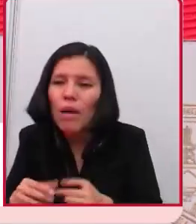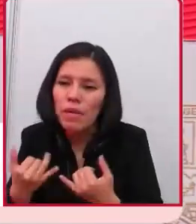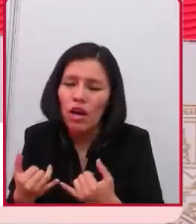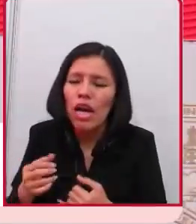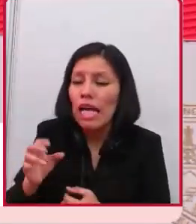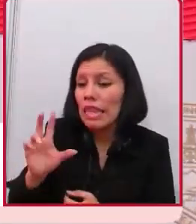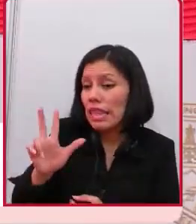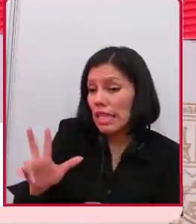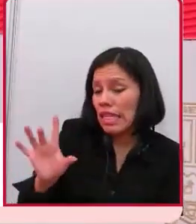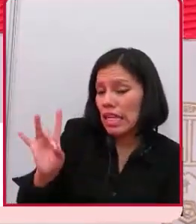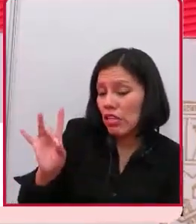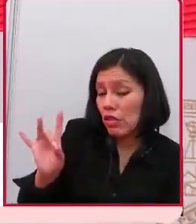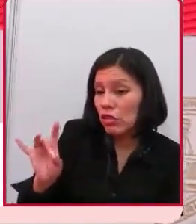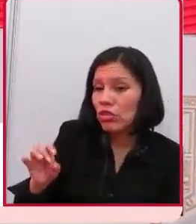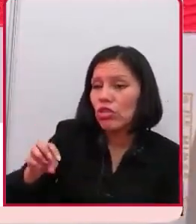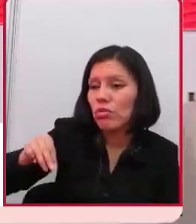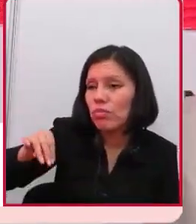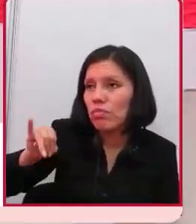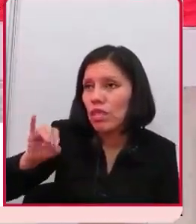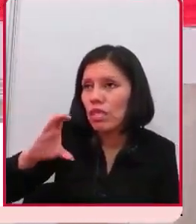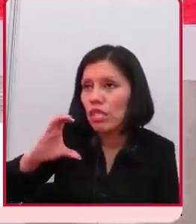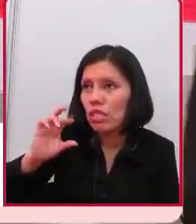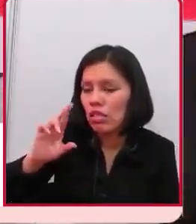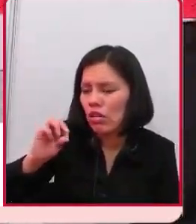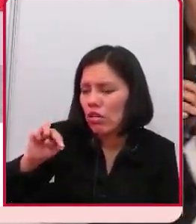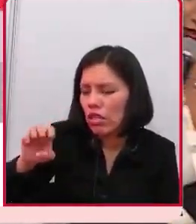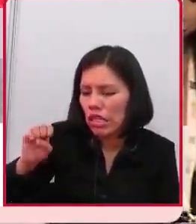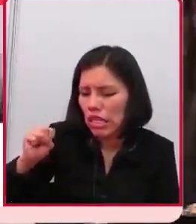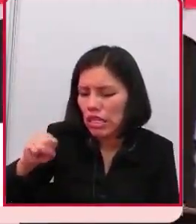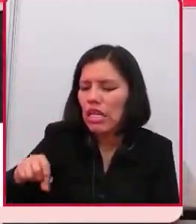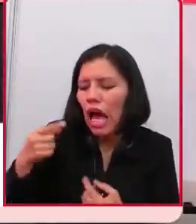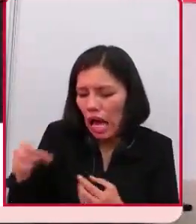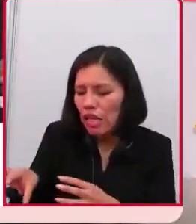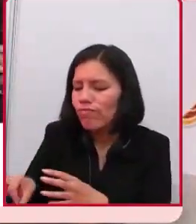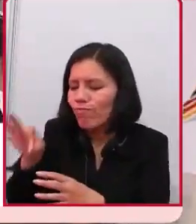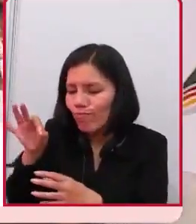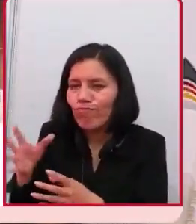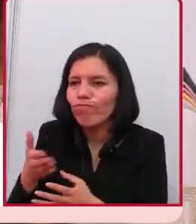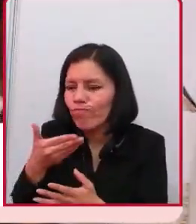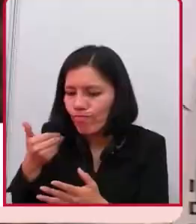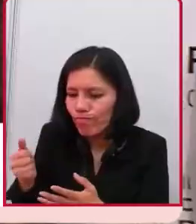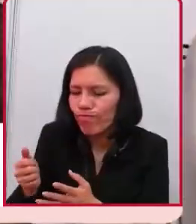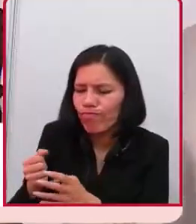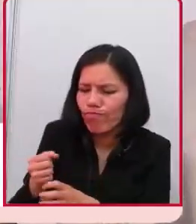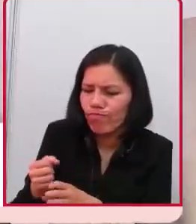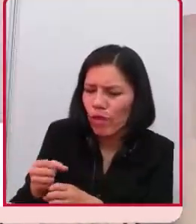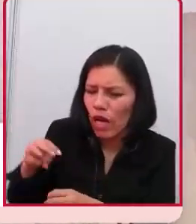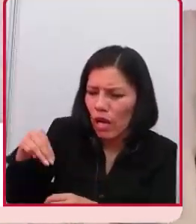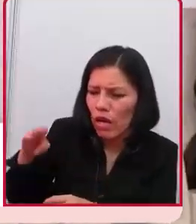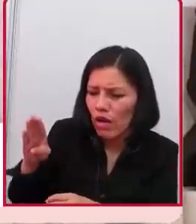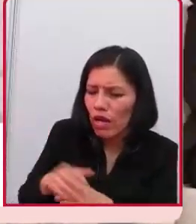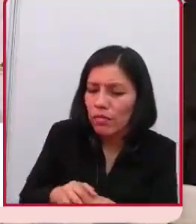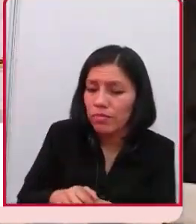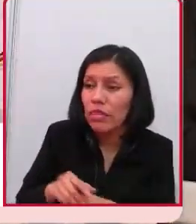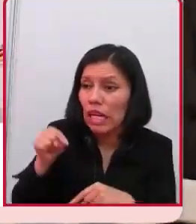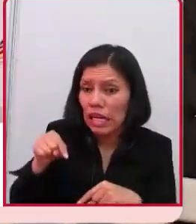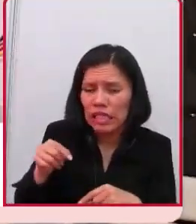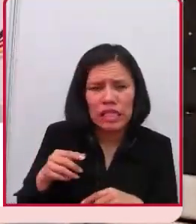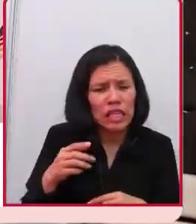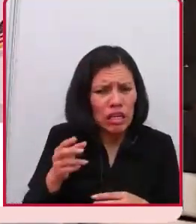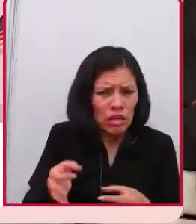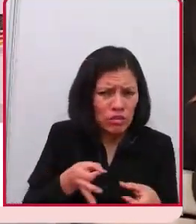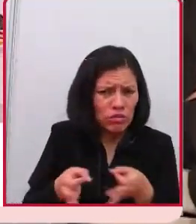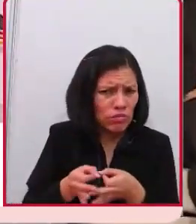Muchas gracias. Y nos podrías también compartir, precisamente mencionaste que el ciclón no se utiliza todo